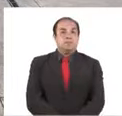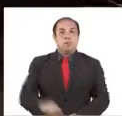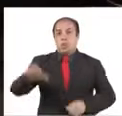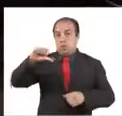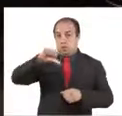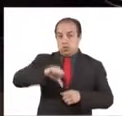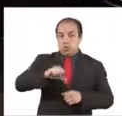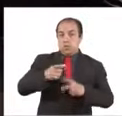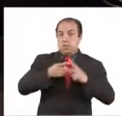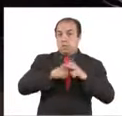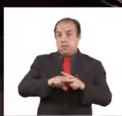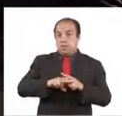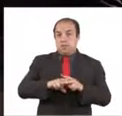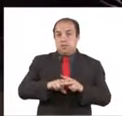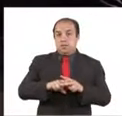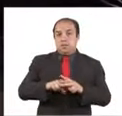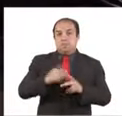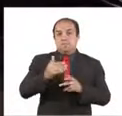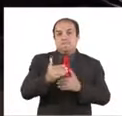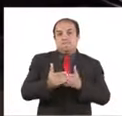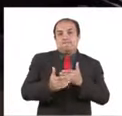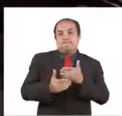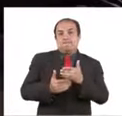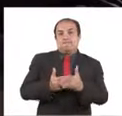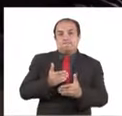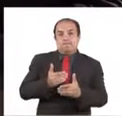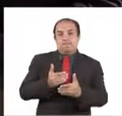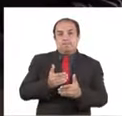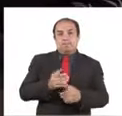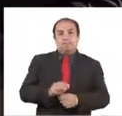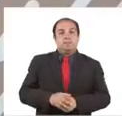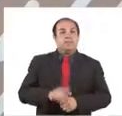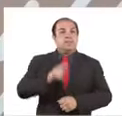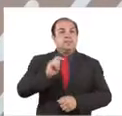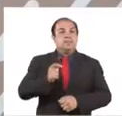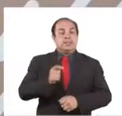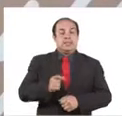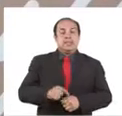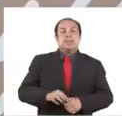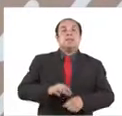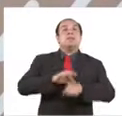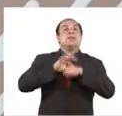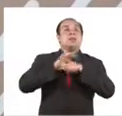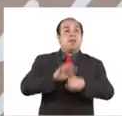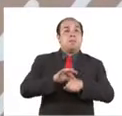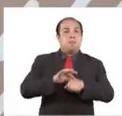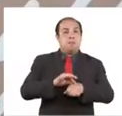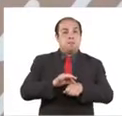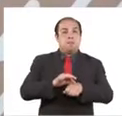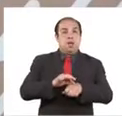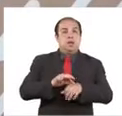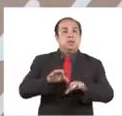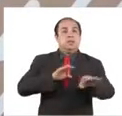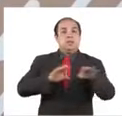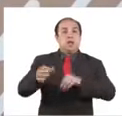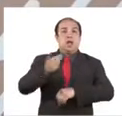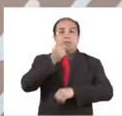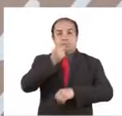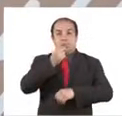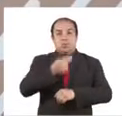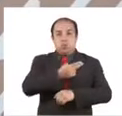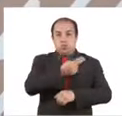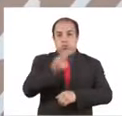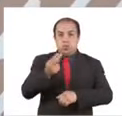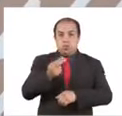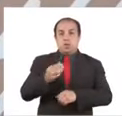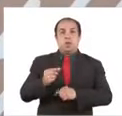inician un camino que es la verdadera carrera policial. Ustedes se van a definir con el